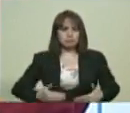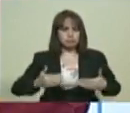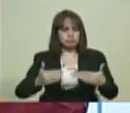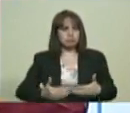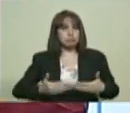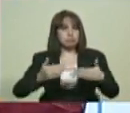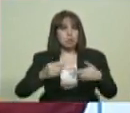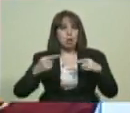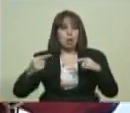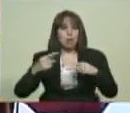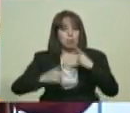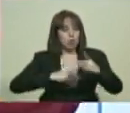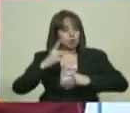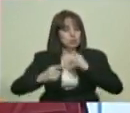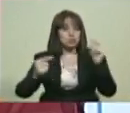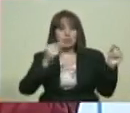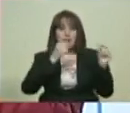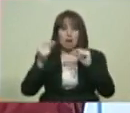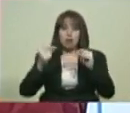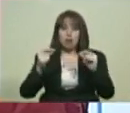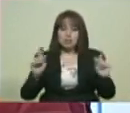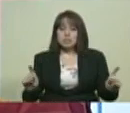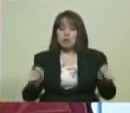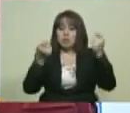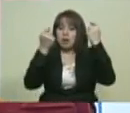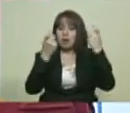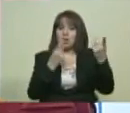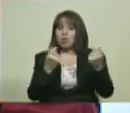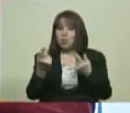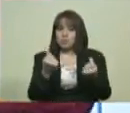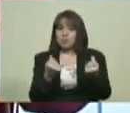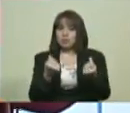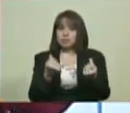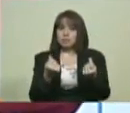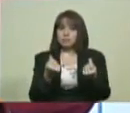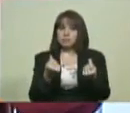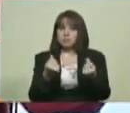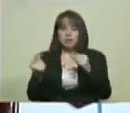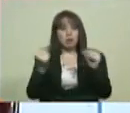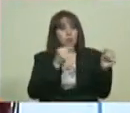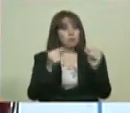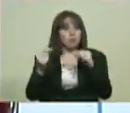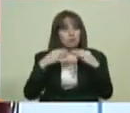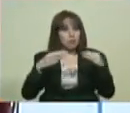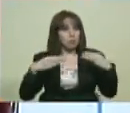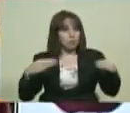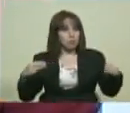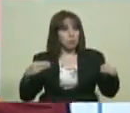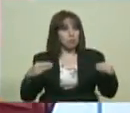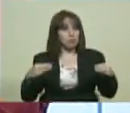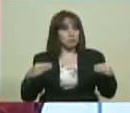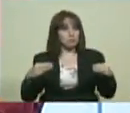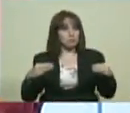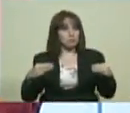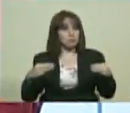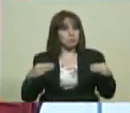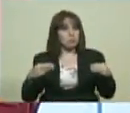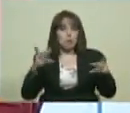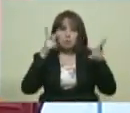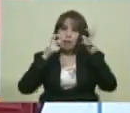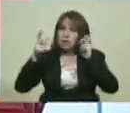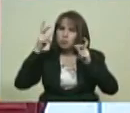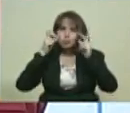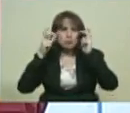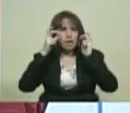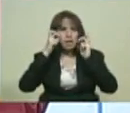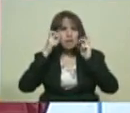diálogo para recuperar la economía, un gran proceso de debate público que vaya a las regiones para escuchar y